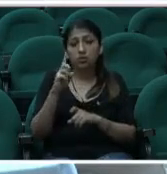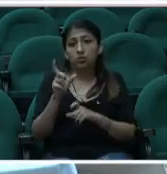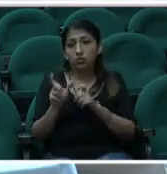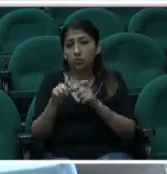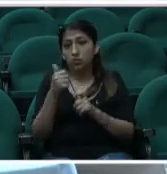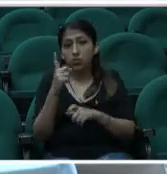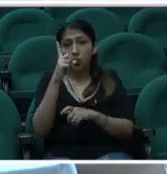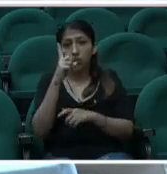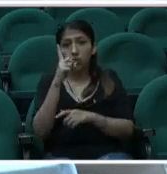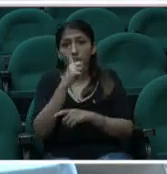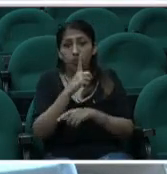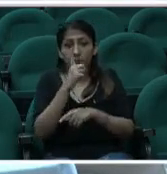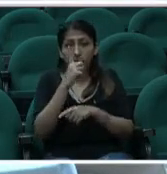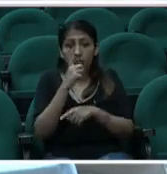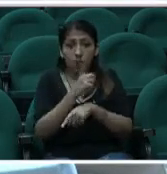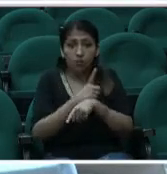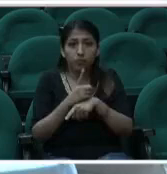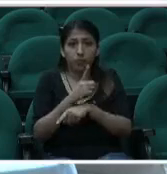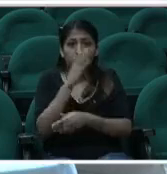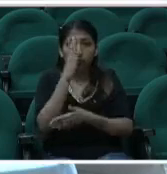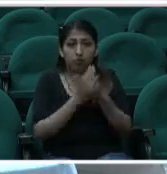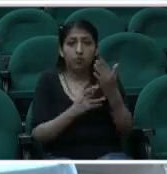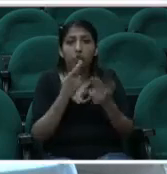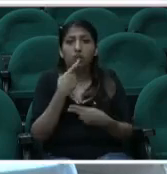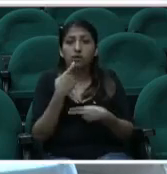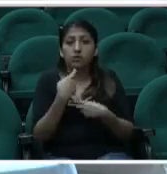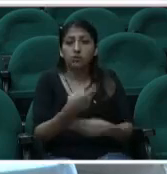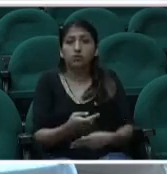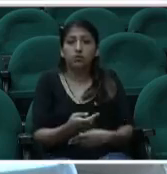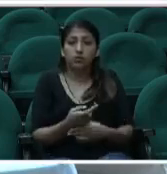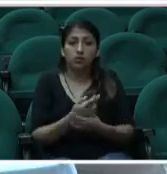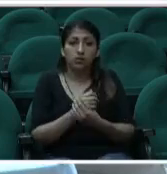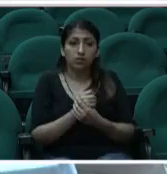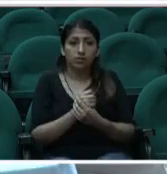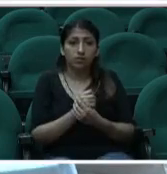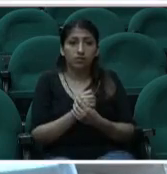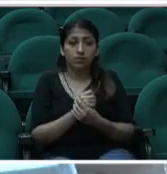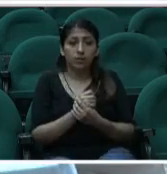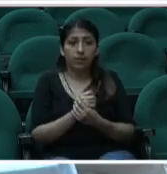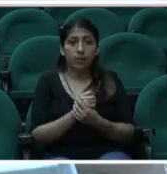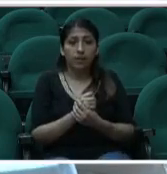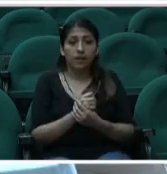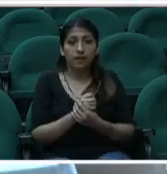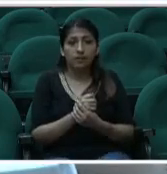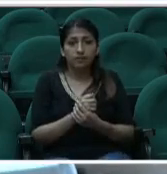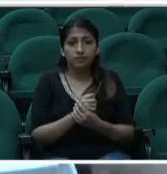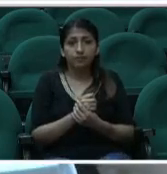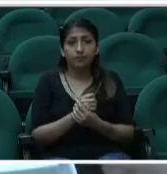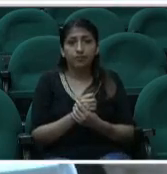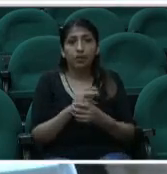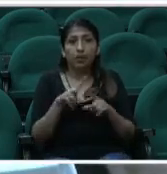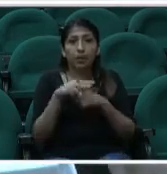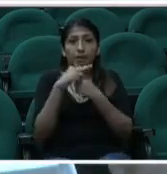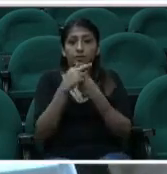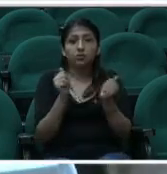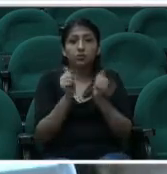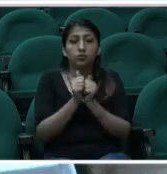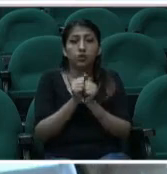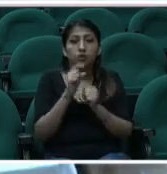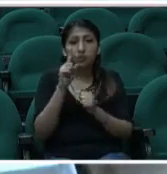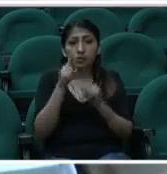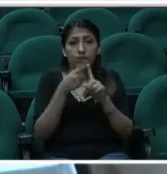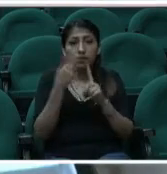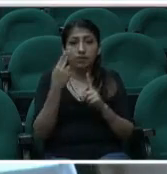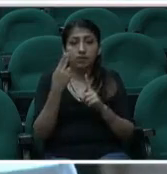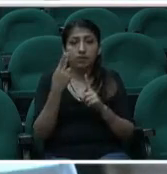la candidata tiene o candidato tiene que responder en un minuto 30 segundos vamos a empezar con la primera